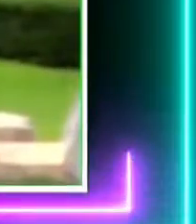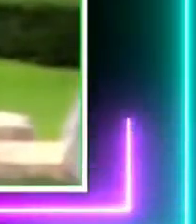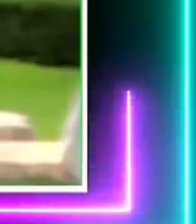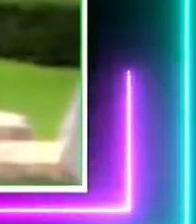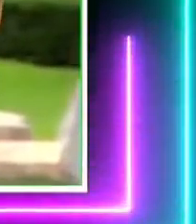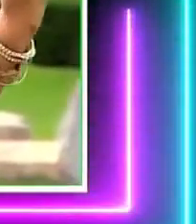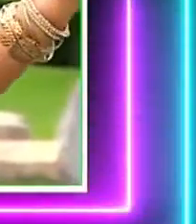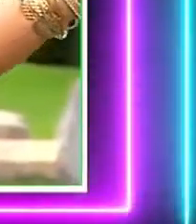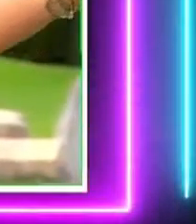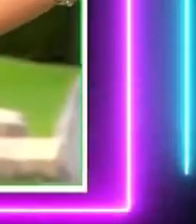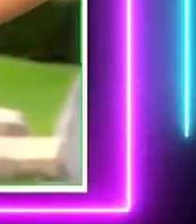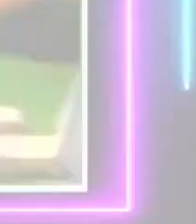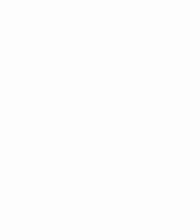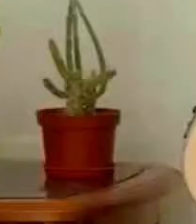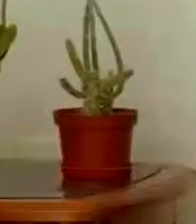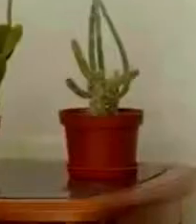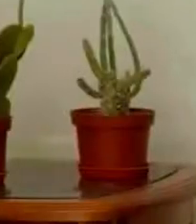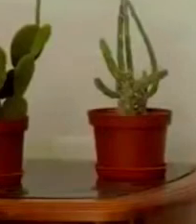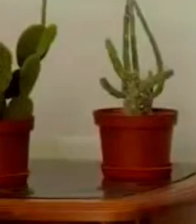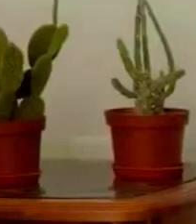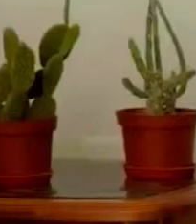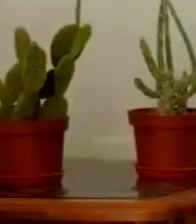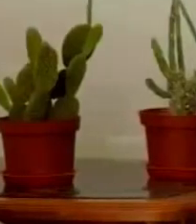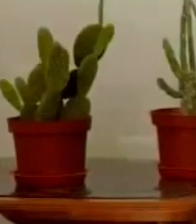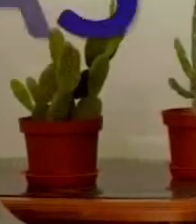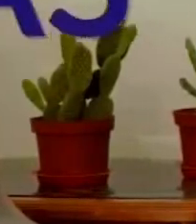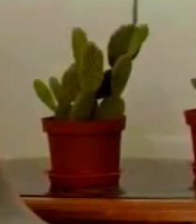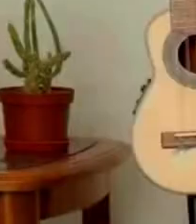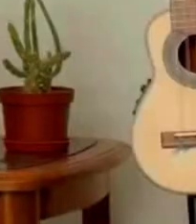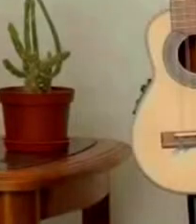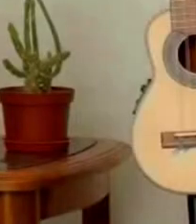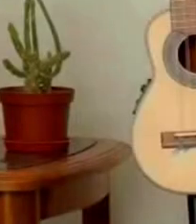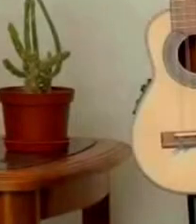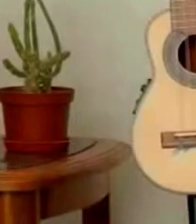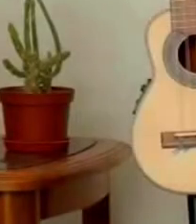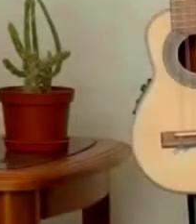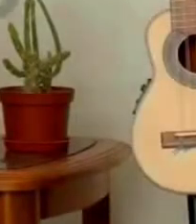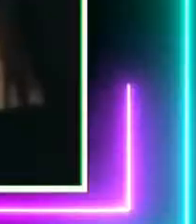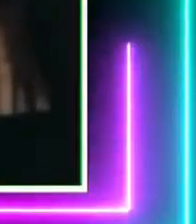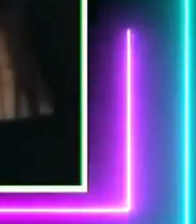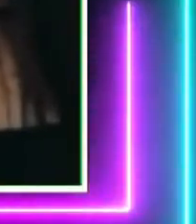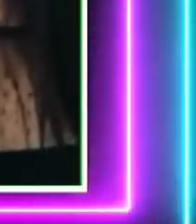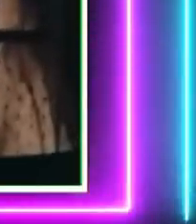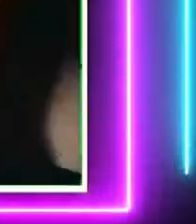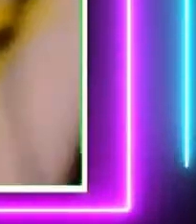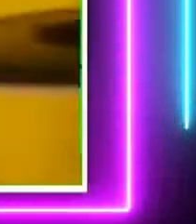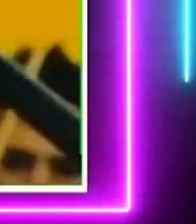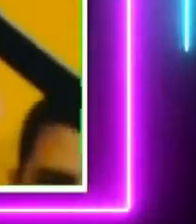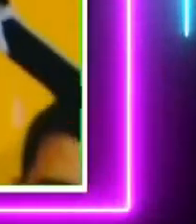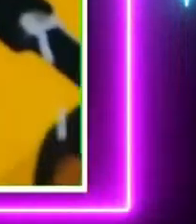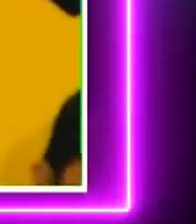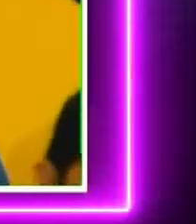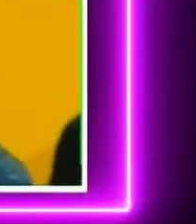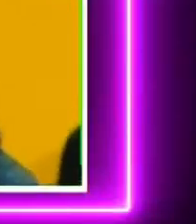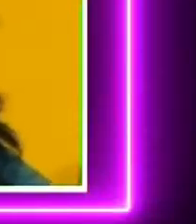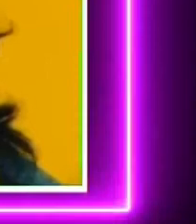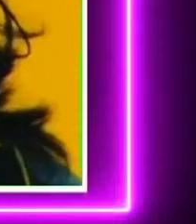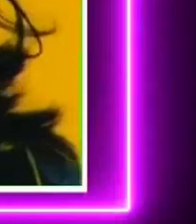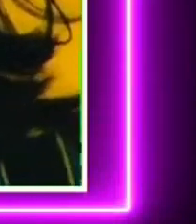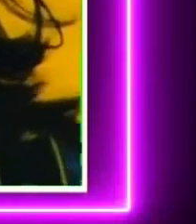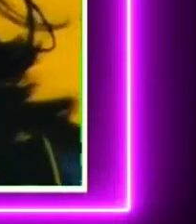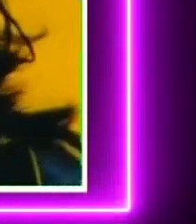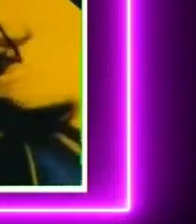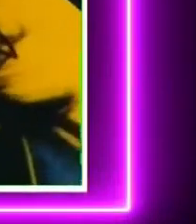corazón desde el día. Los jóvenes brillan en Huaynas y Paz. Por eso, Cholita, me voy